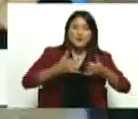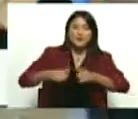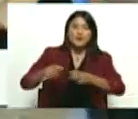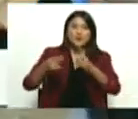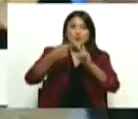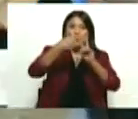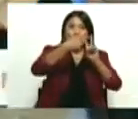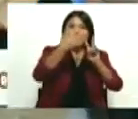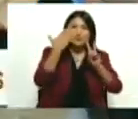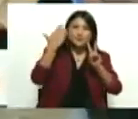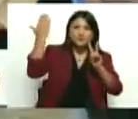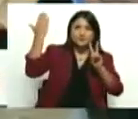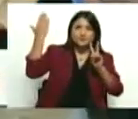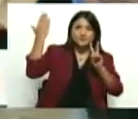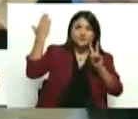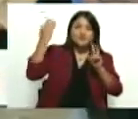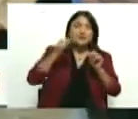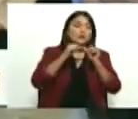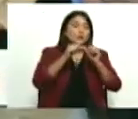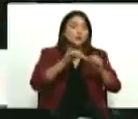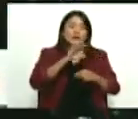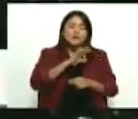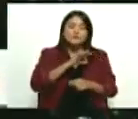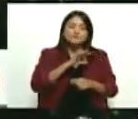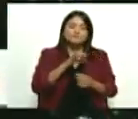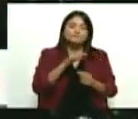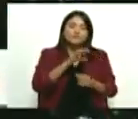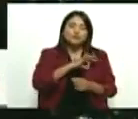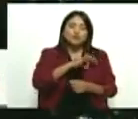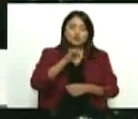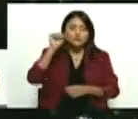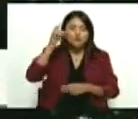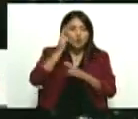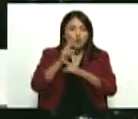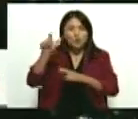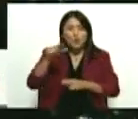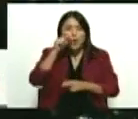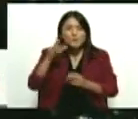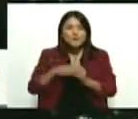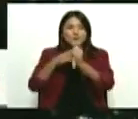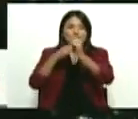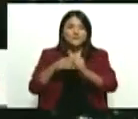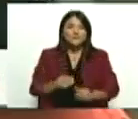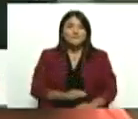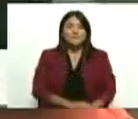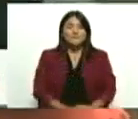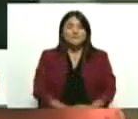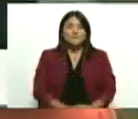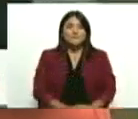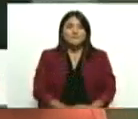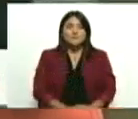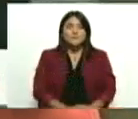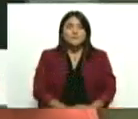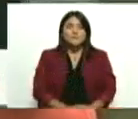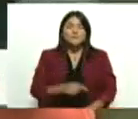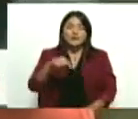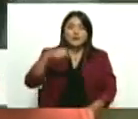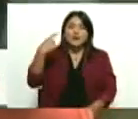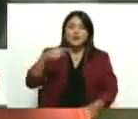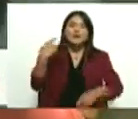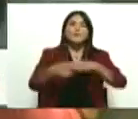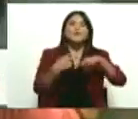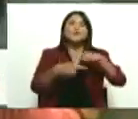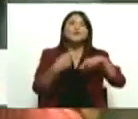sueños, sino que el modelo socialista rinde homenaje a su entrega eterna. Una revolución donde están presentes